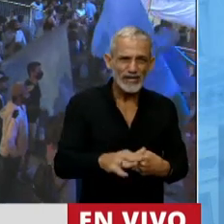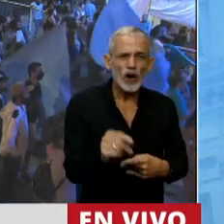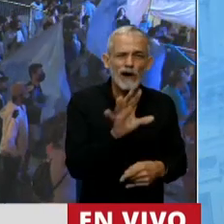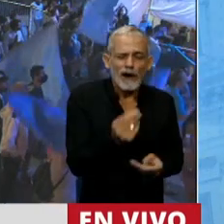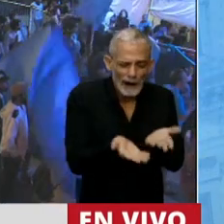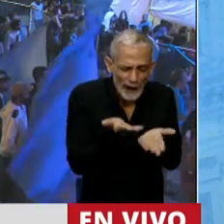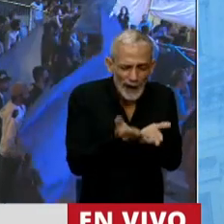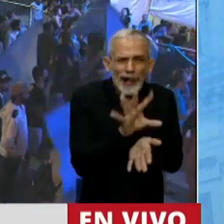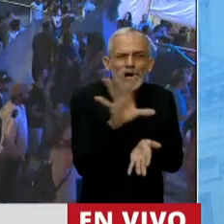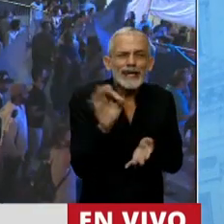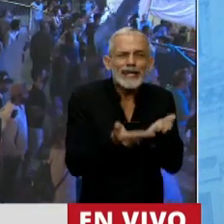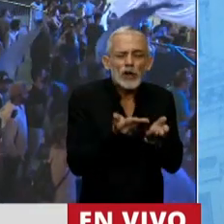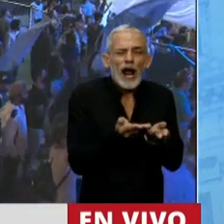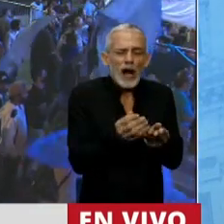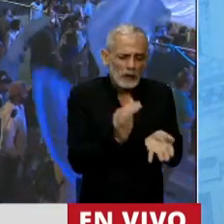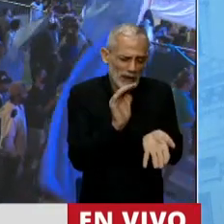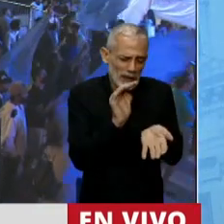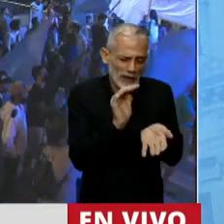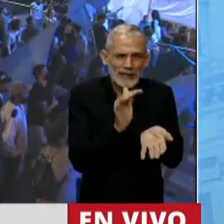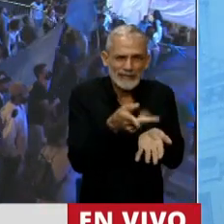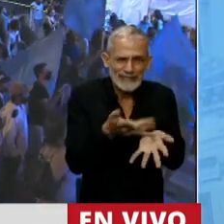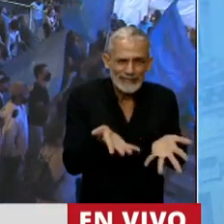500 gramos que nace